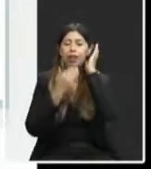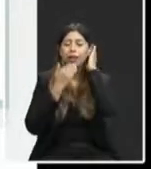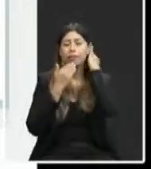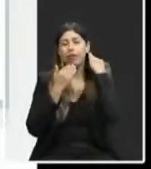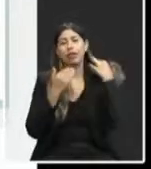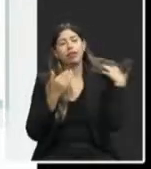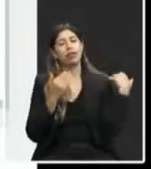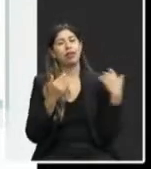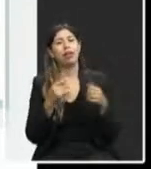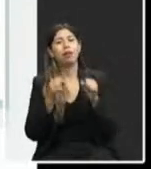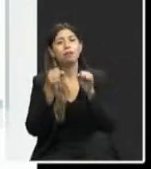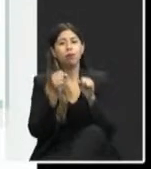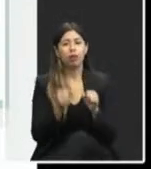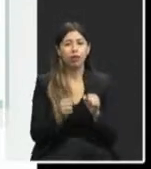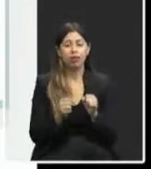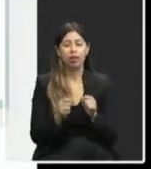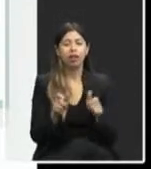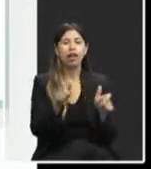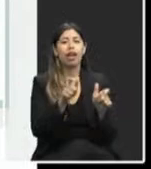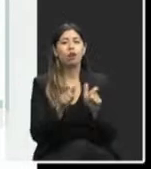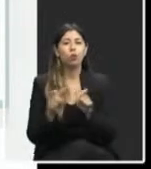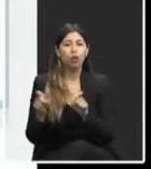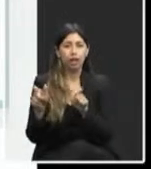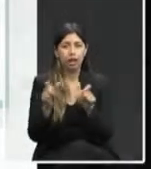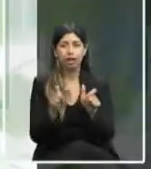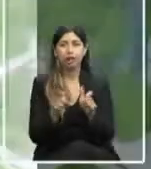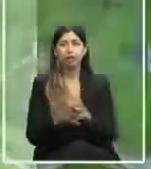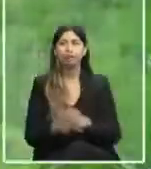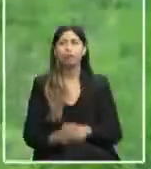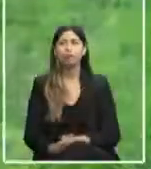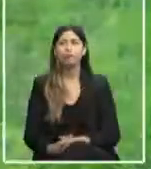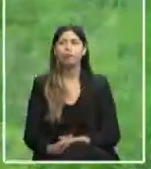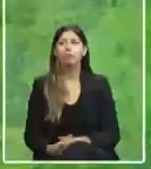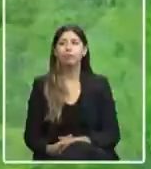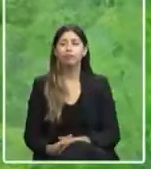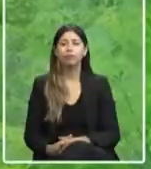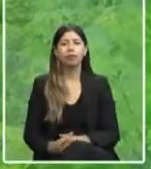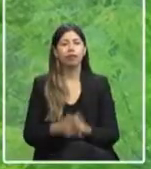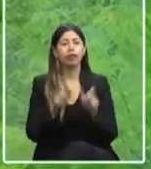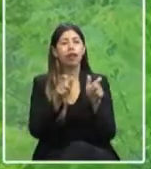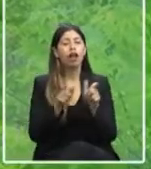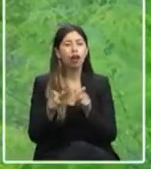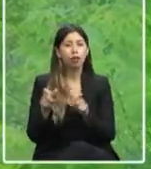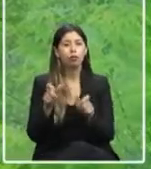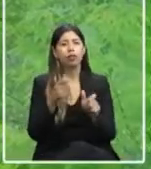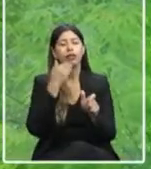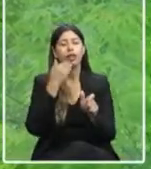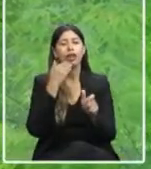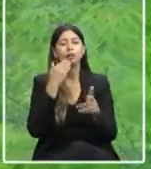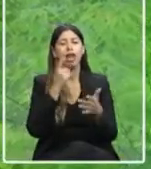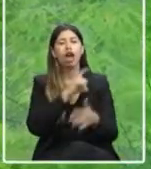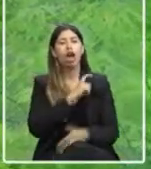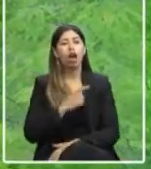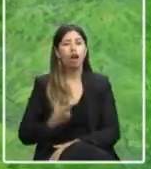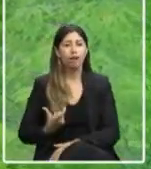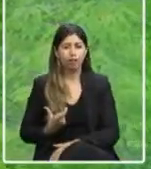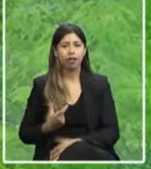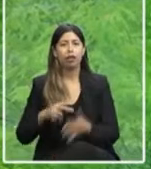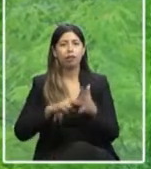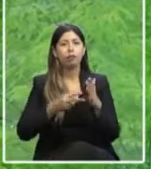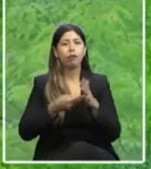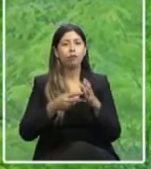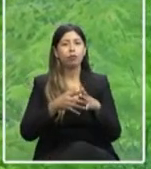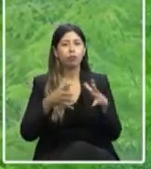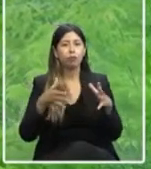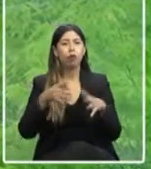o incapacidad de regulación y de gobernanza, en muchos conflictos que se generan